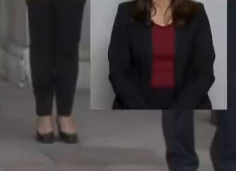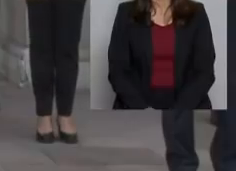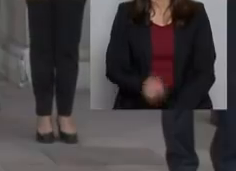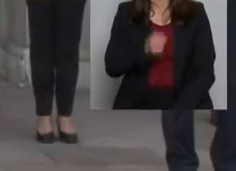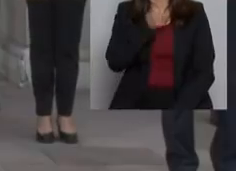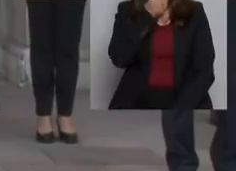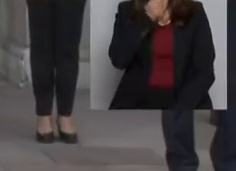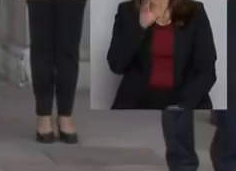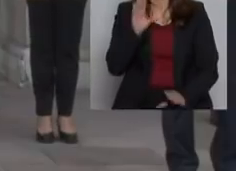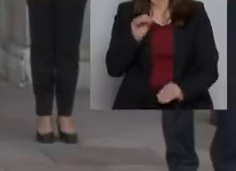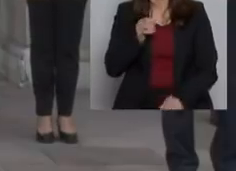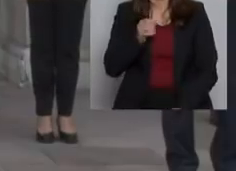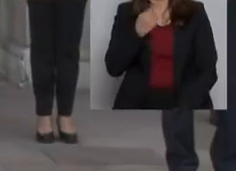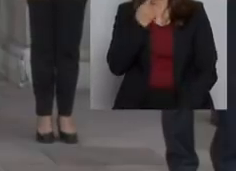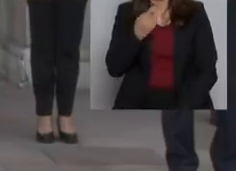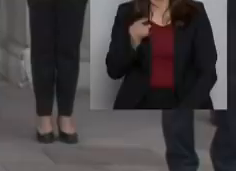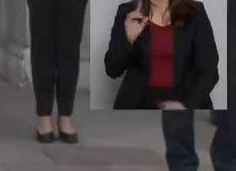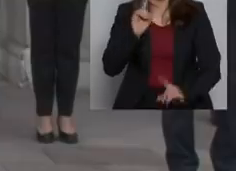Gracias.